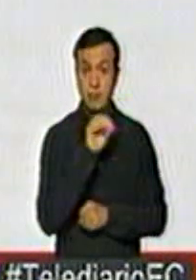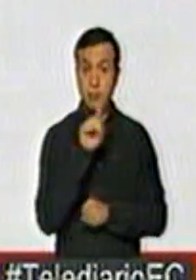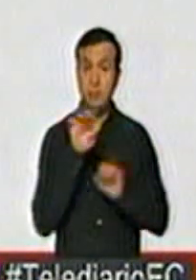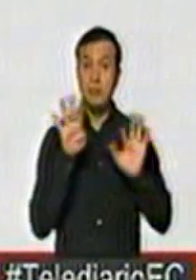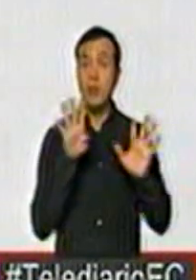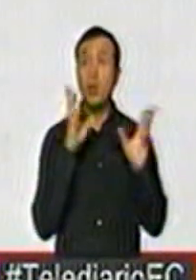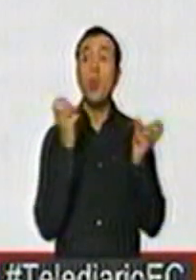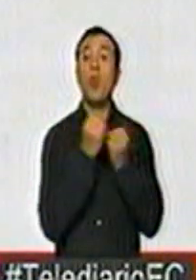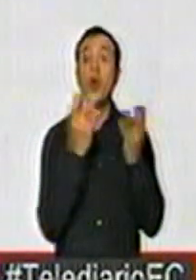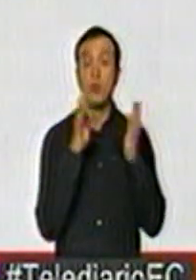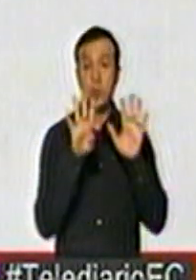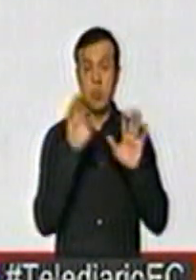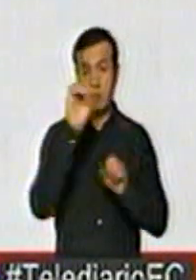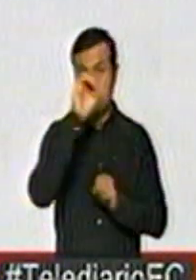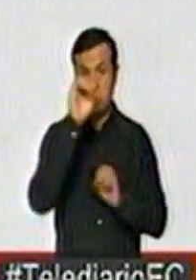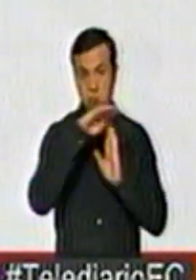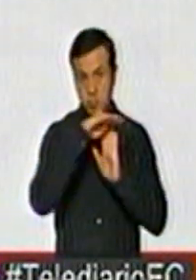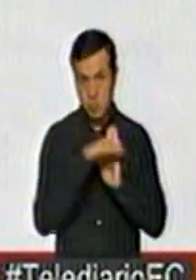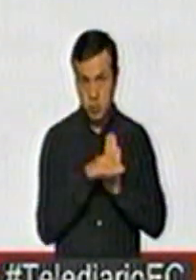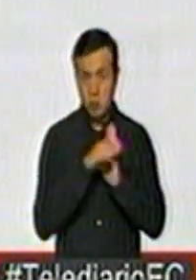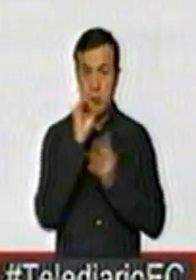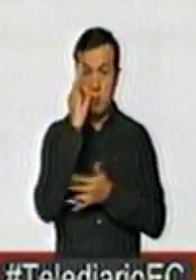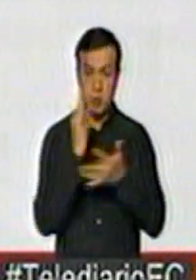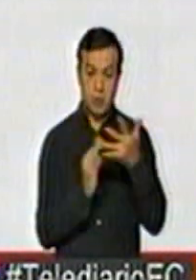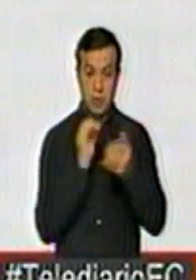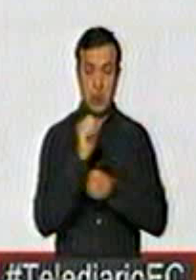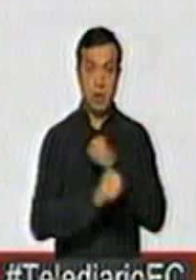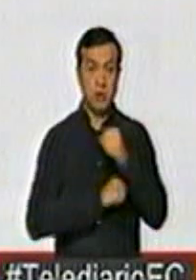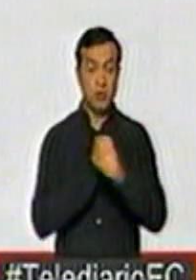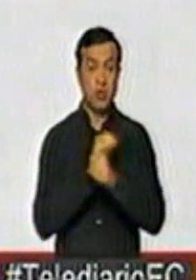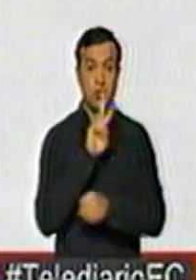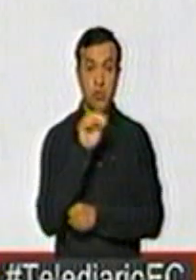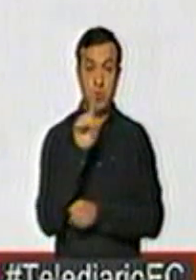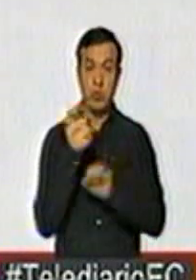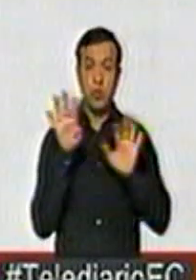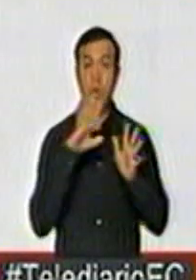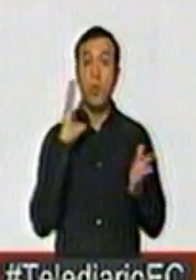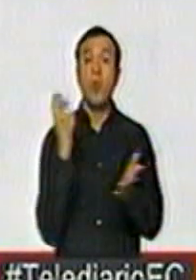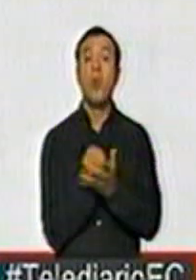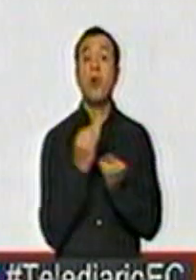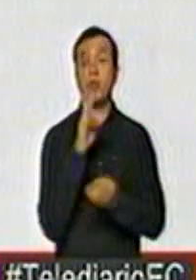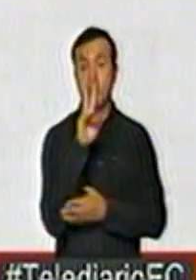petrolera bajó un 9%. En la proforma del 2019, se esperaban ingresos por